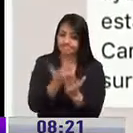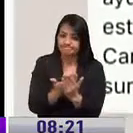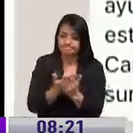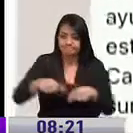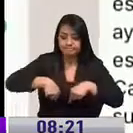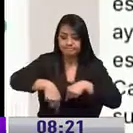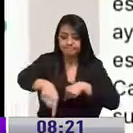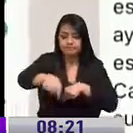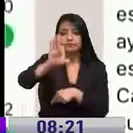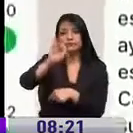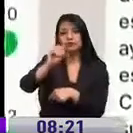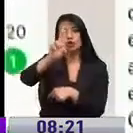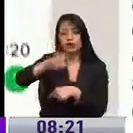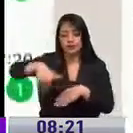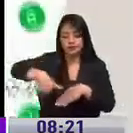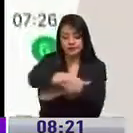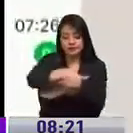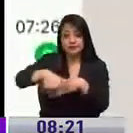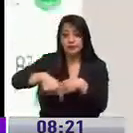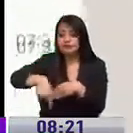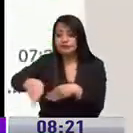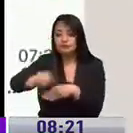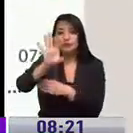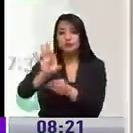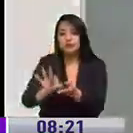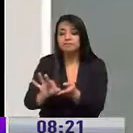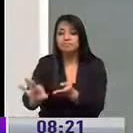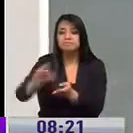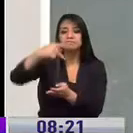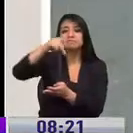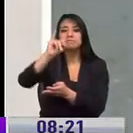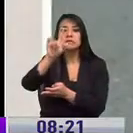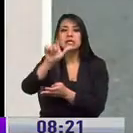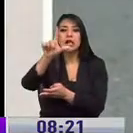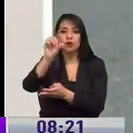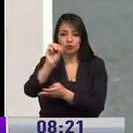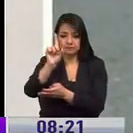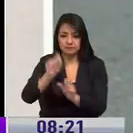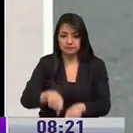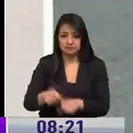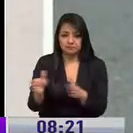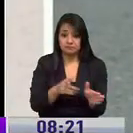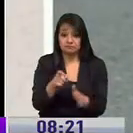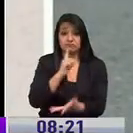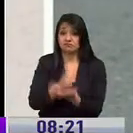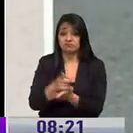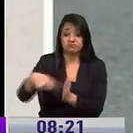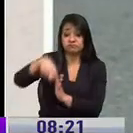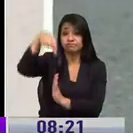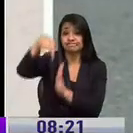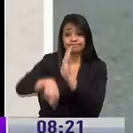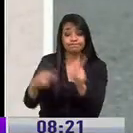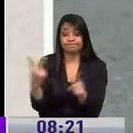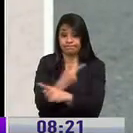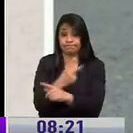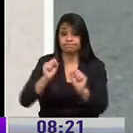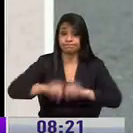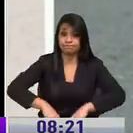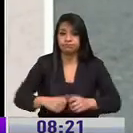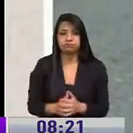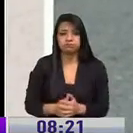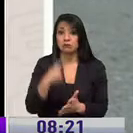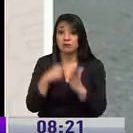Cardenal de la Torre, pasaje de 50 metros de la calle Pilaló. Eso es una trampa mortal, sin duda. O sea,